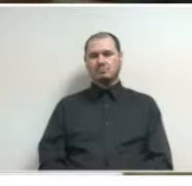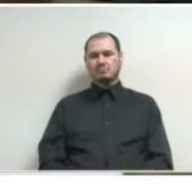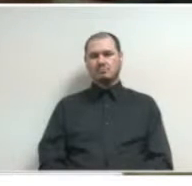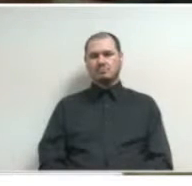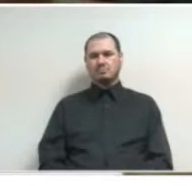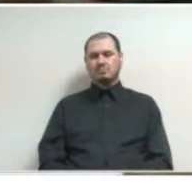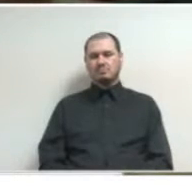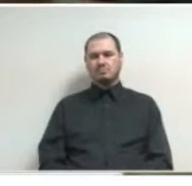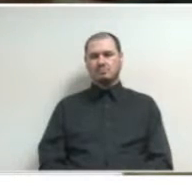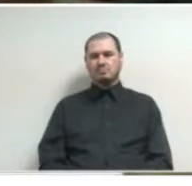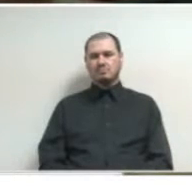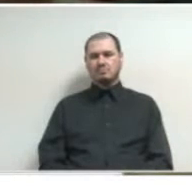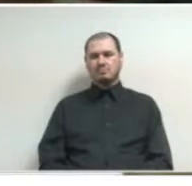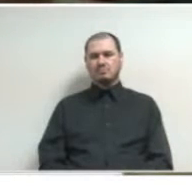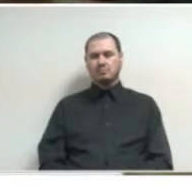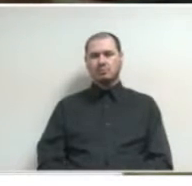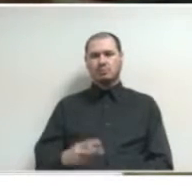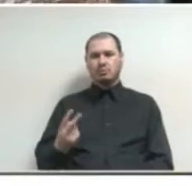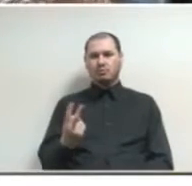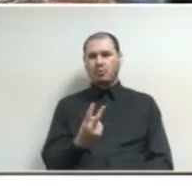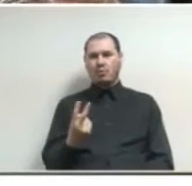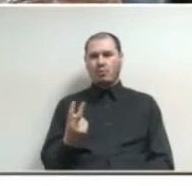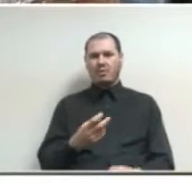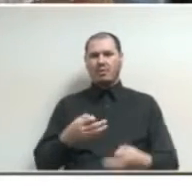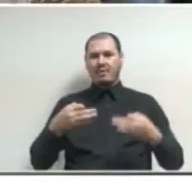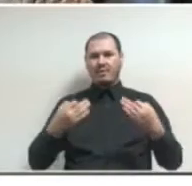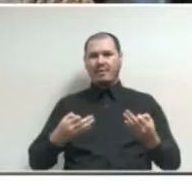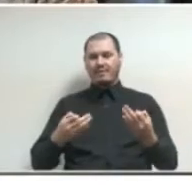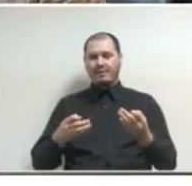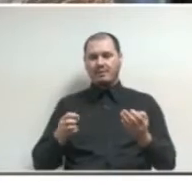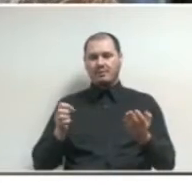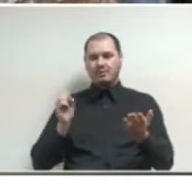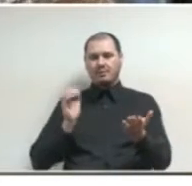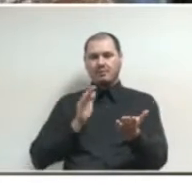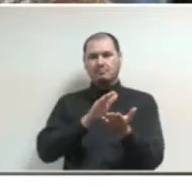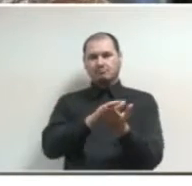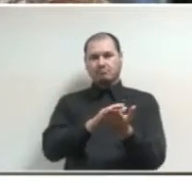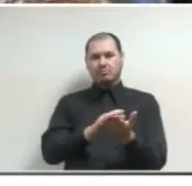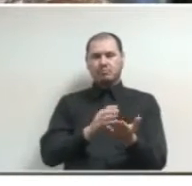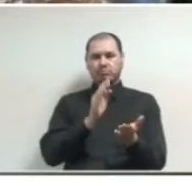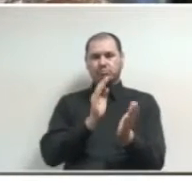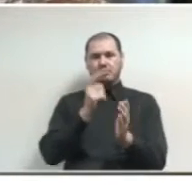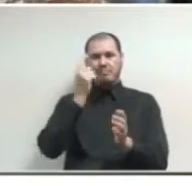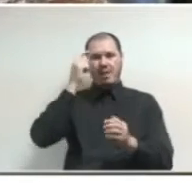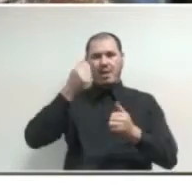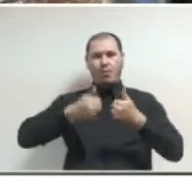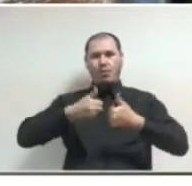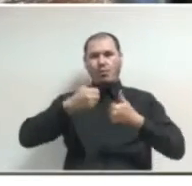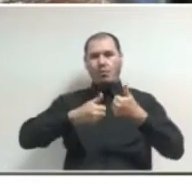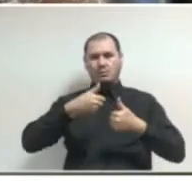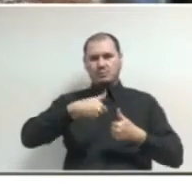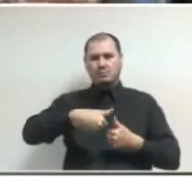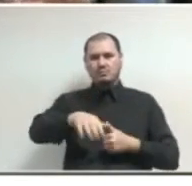Que la obviedad, ¿verdad? Ambos registros deben ser ingresados. Mi registro fuera muy debe, registro hoy que van a